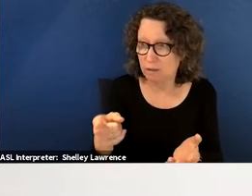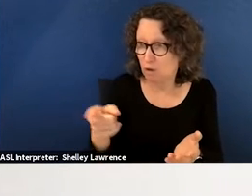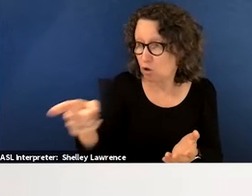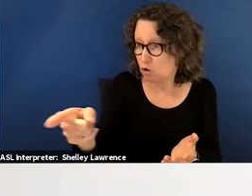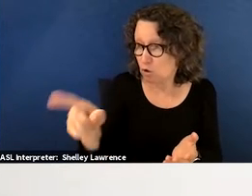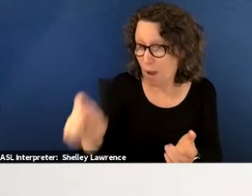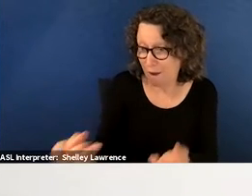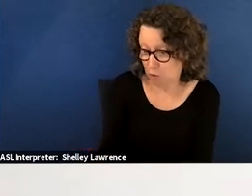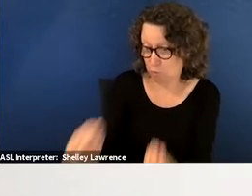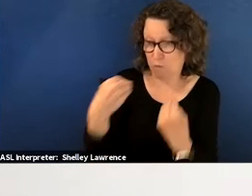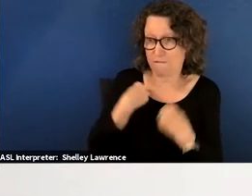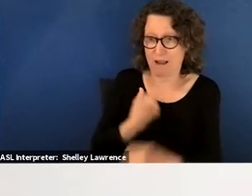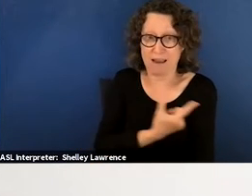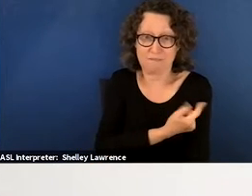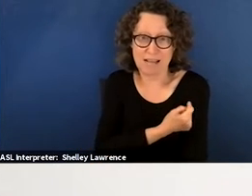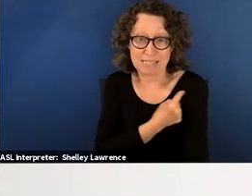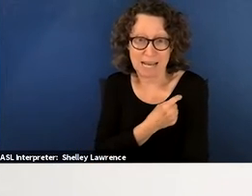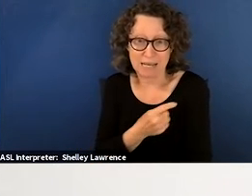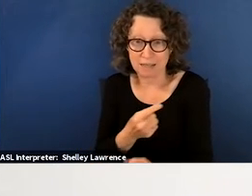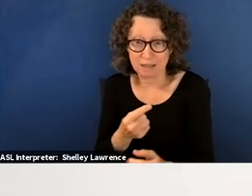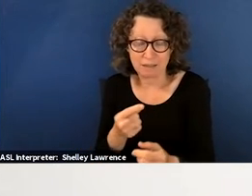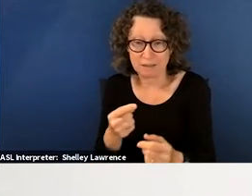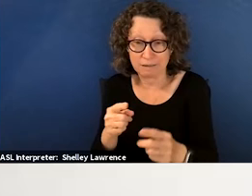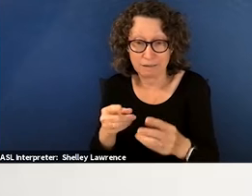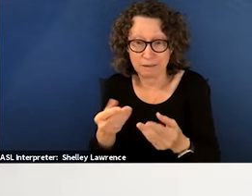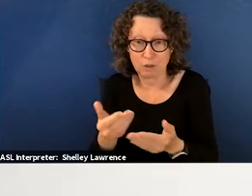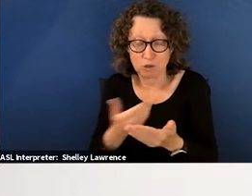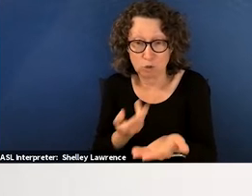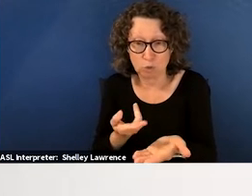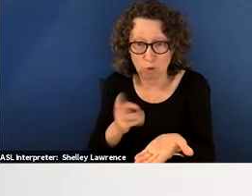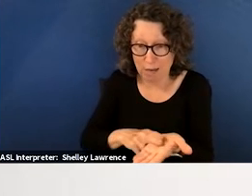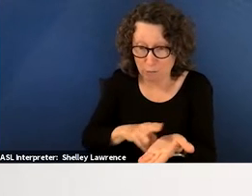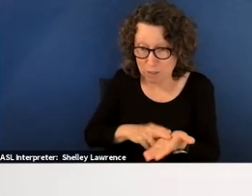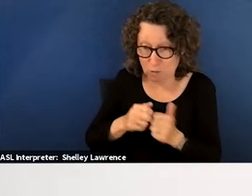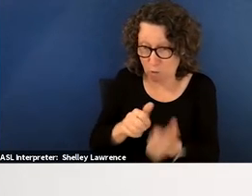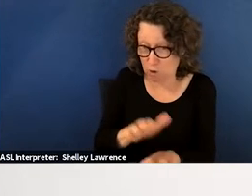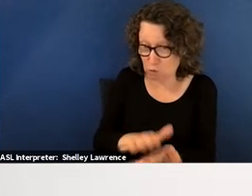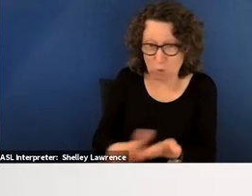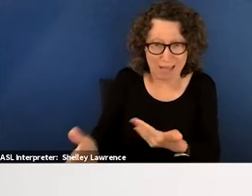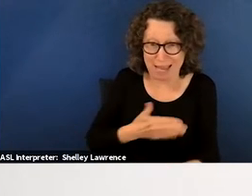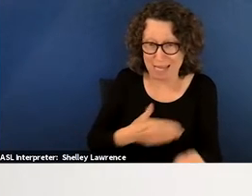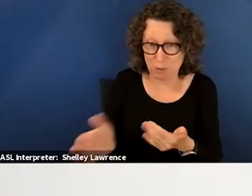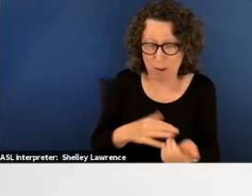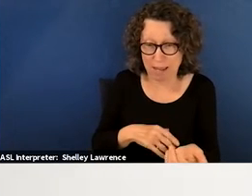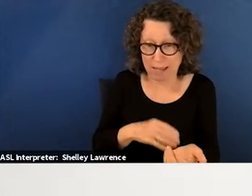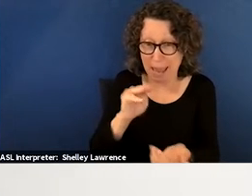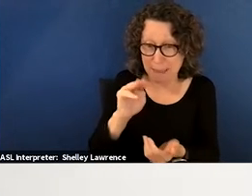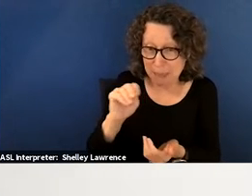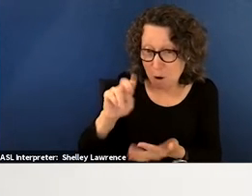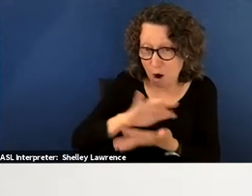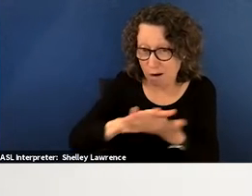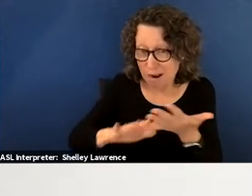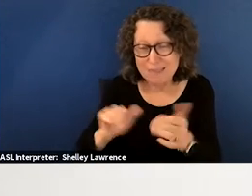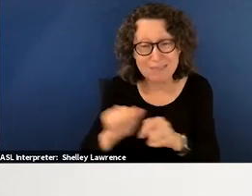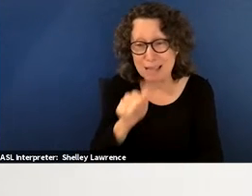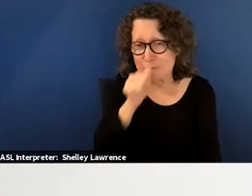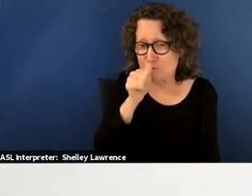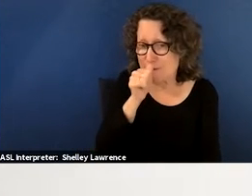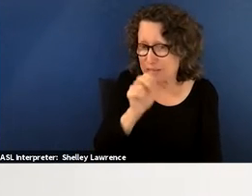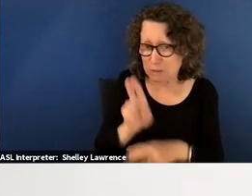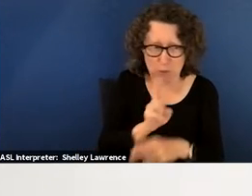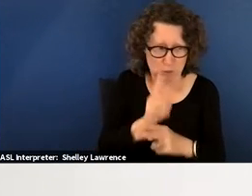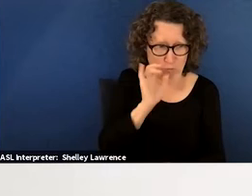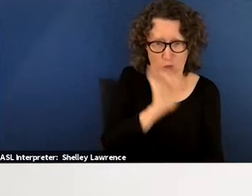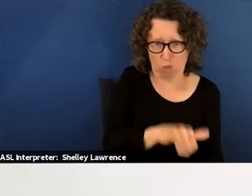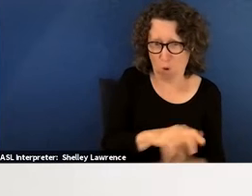seguros sus registros médicos con nosotros. Y yo le digo a las familias, tienen que ofrecer o tienen